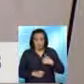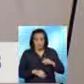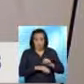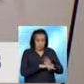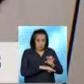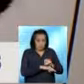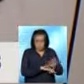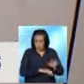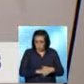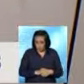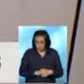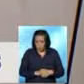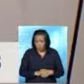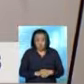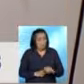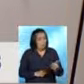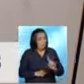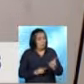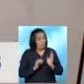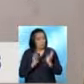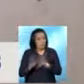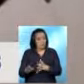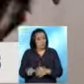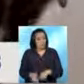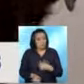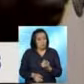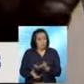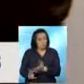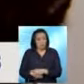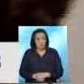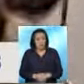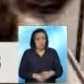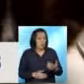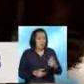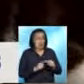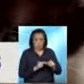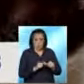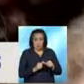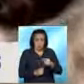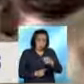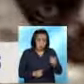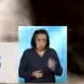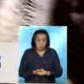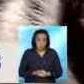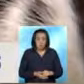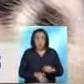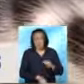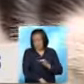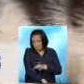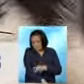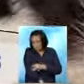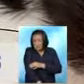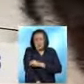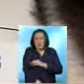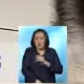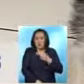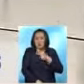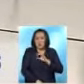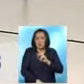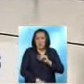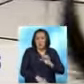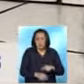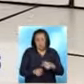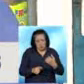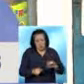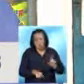recomiendo a todos que no dejen a sus animales abandonados. Van a seguir con tratamiento para lo que son los hongos, ¿no? Los honguitos sí tienen que seguir